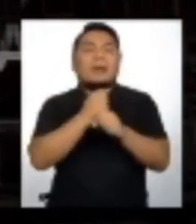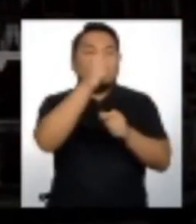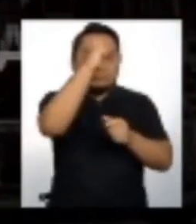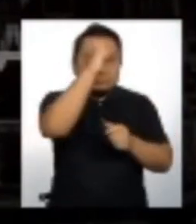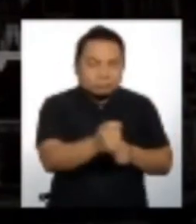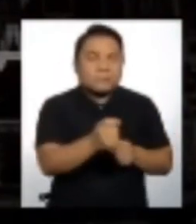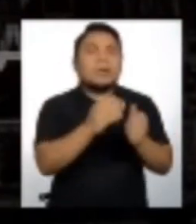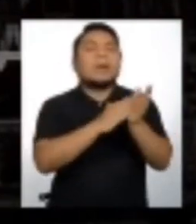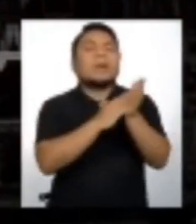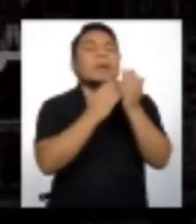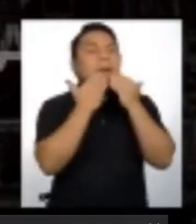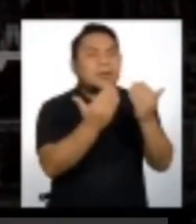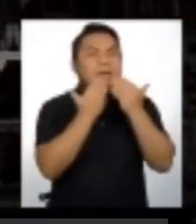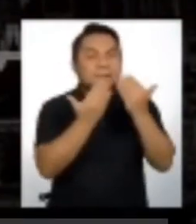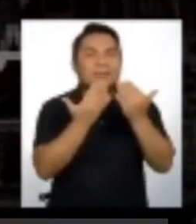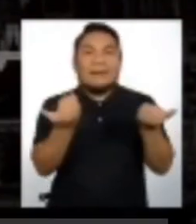el cob y 19 de esta pandemia